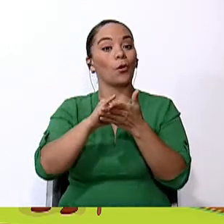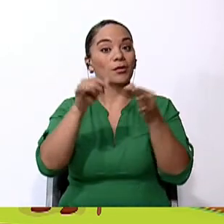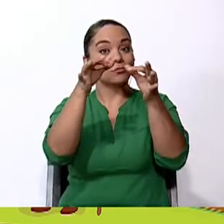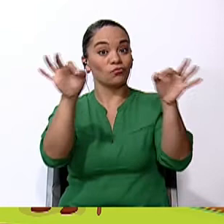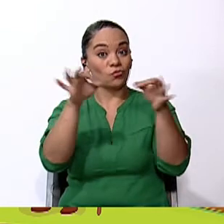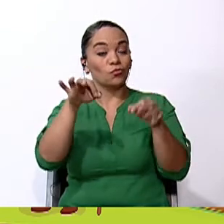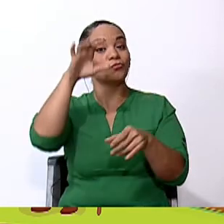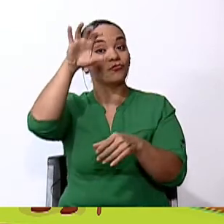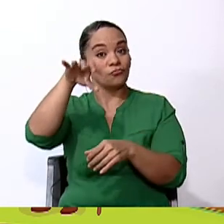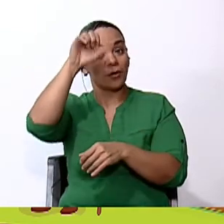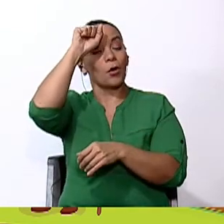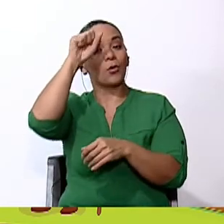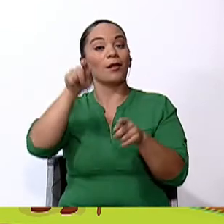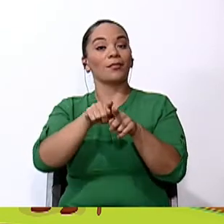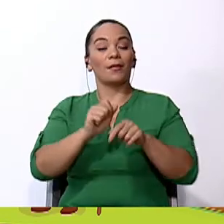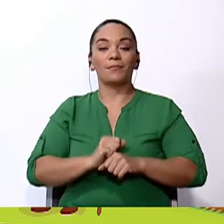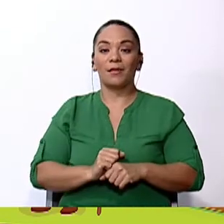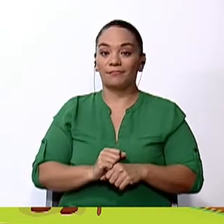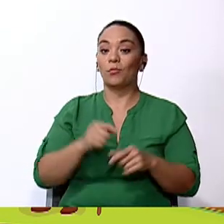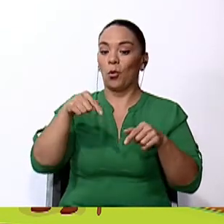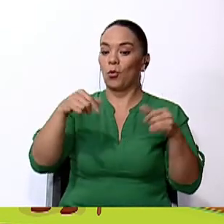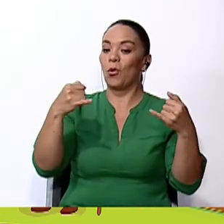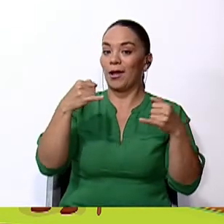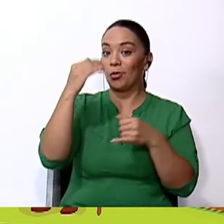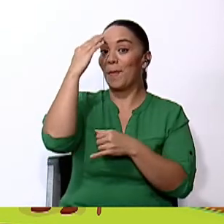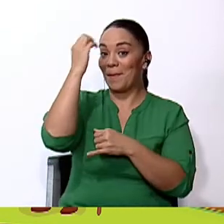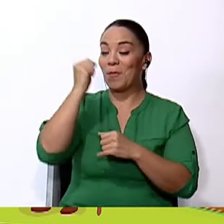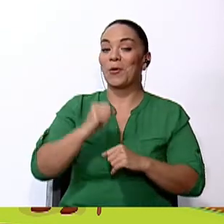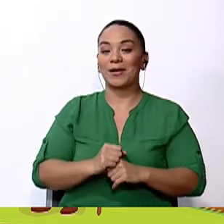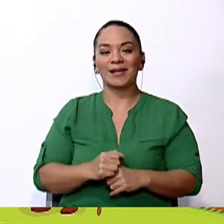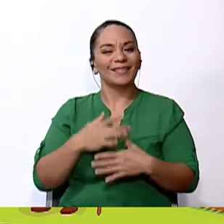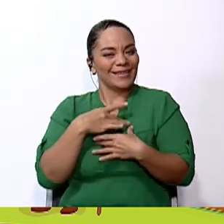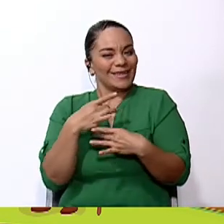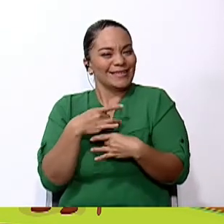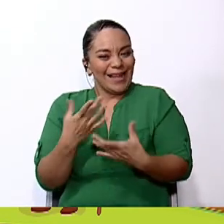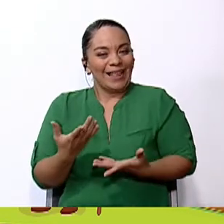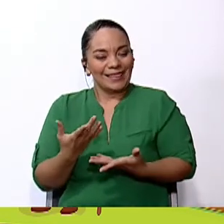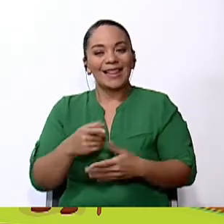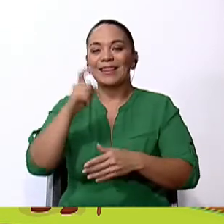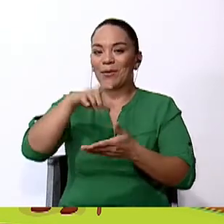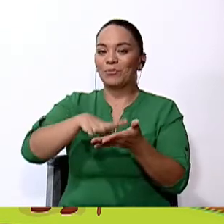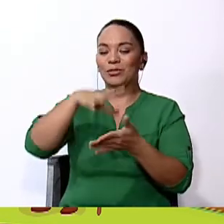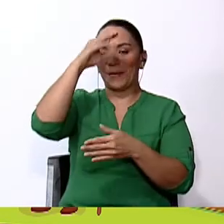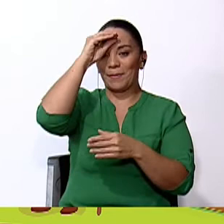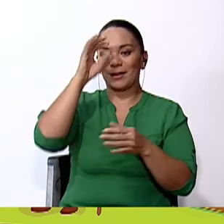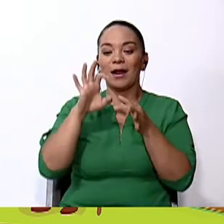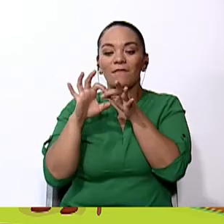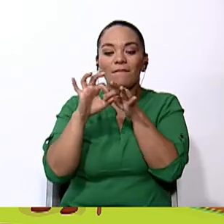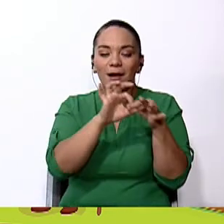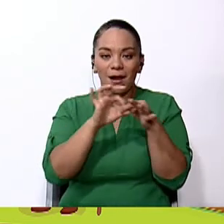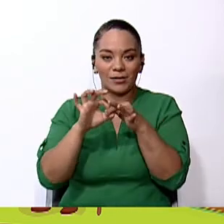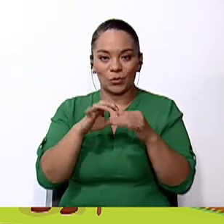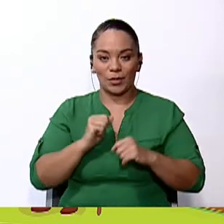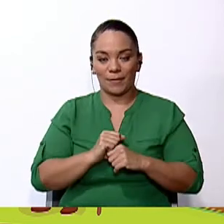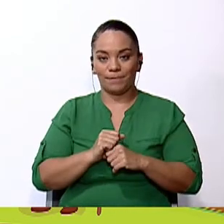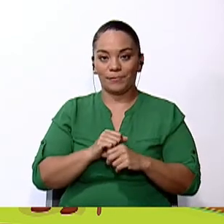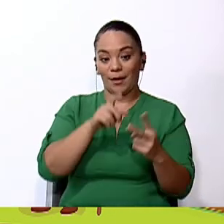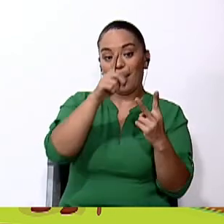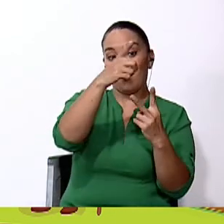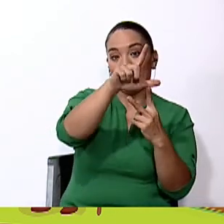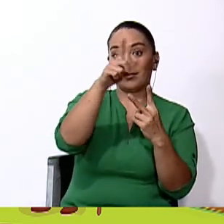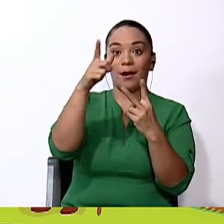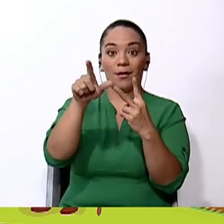nuestra memoria. Muy bien, es curioso, ¿verdad? Tenemos que aprender a relacionar esos dos tipos de